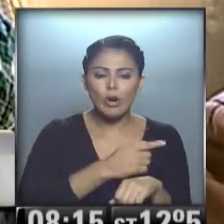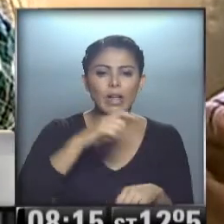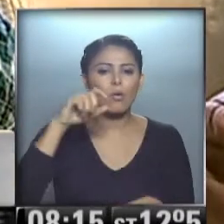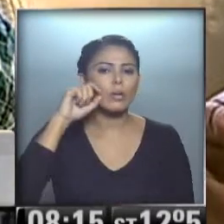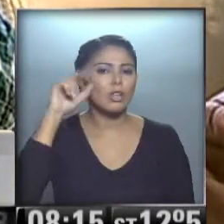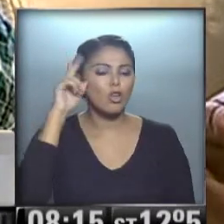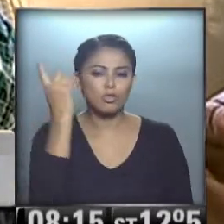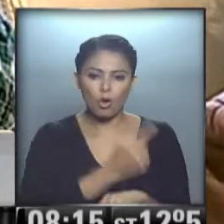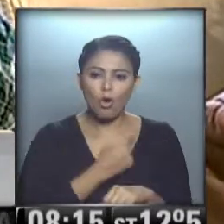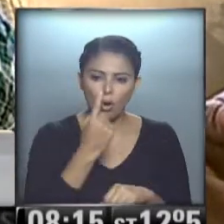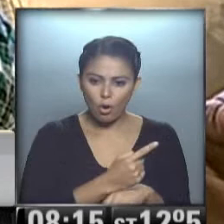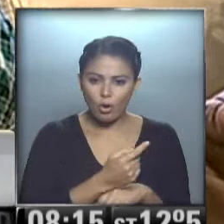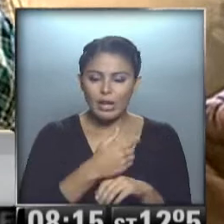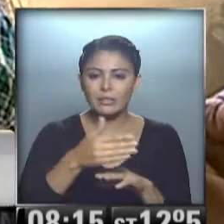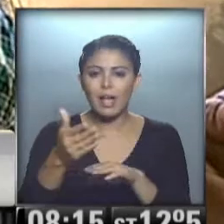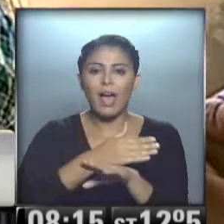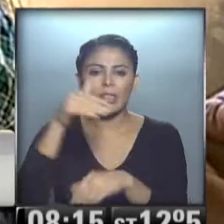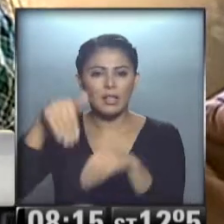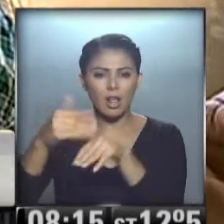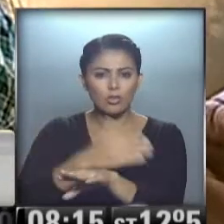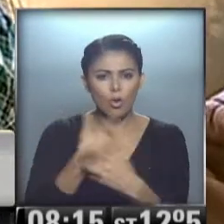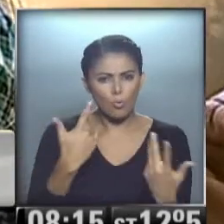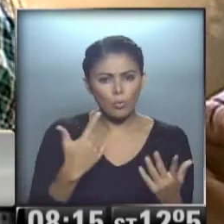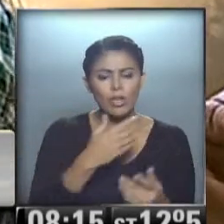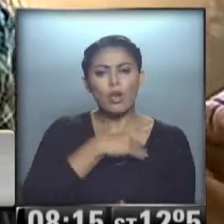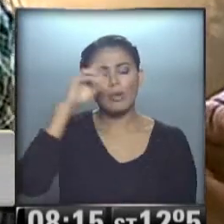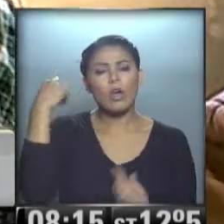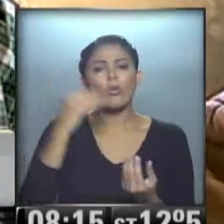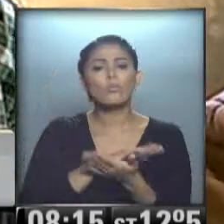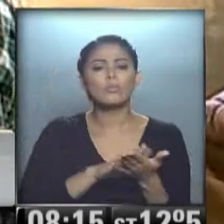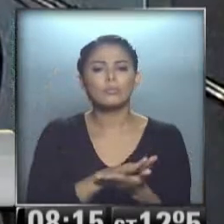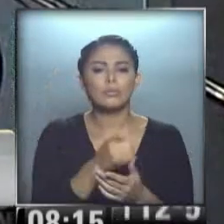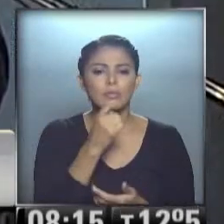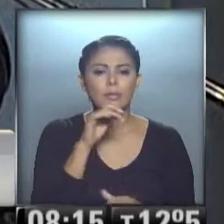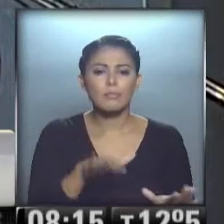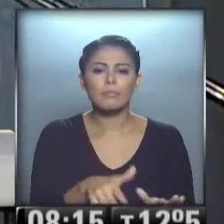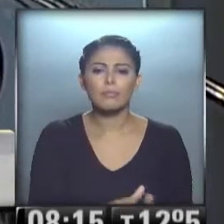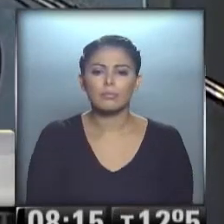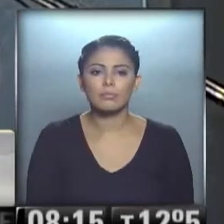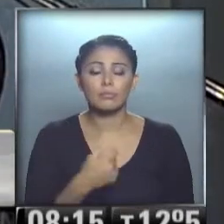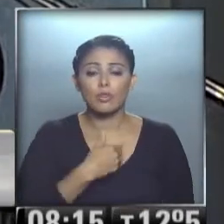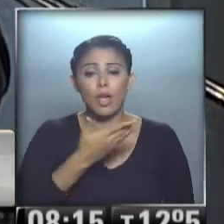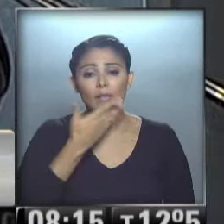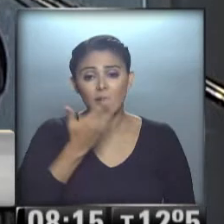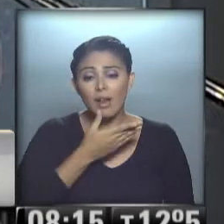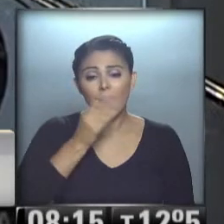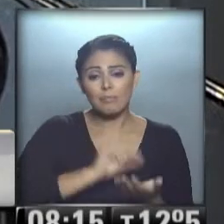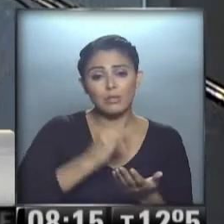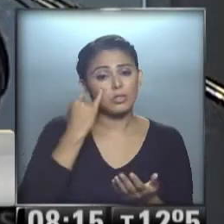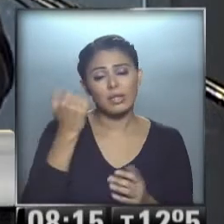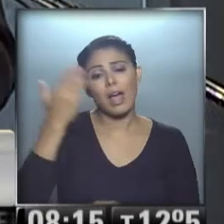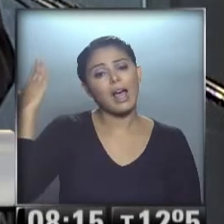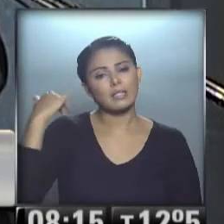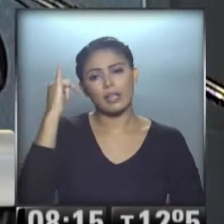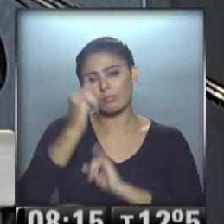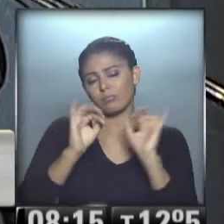48 en este tiempo preeleccionario, y qué va a hacer el gobierno al respecto. No me voy a explayar más de lo que ya dijimos ayer, de manera